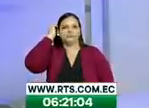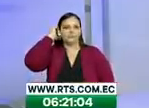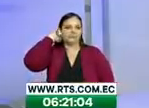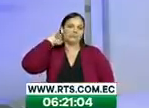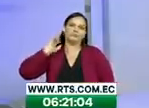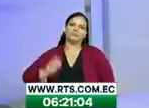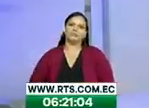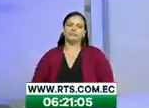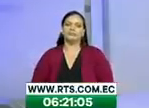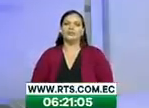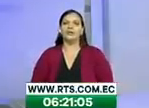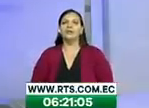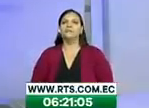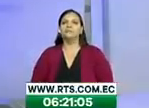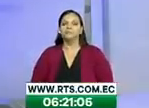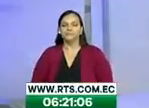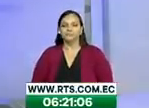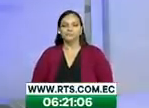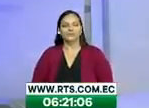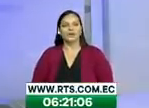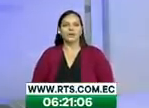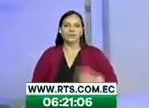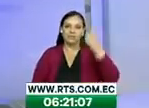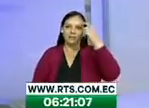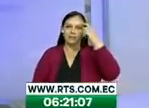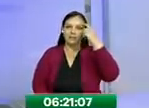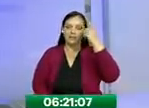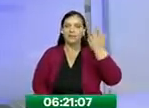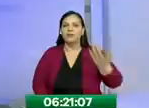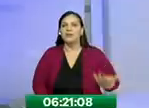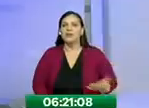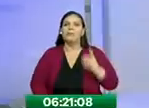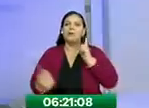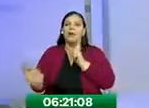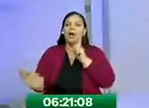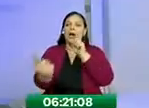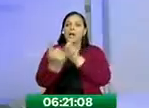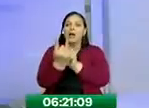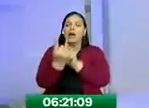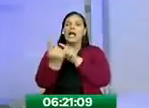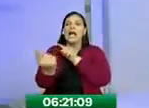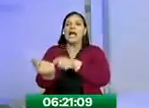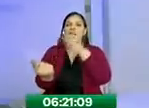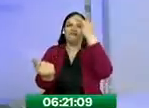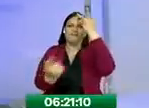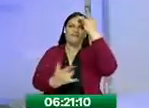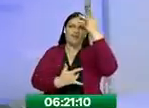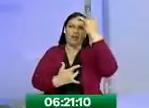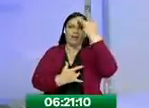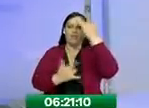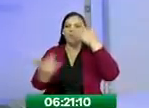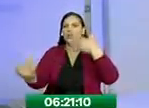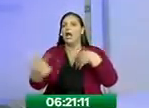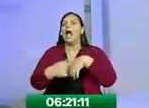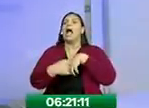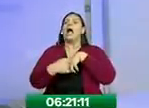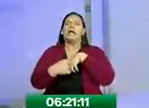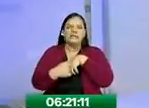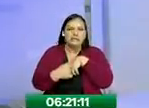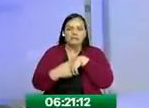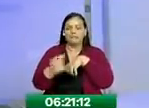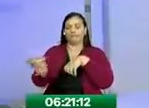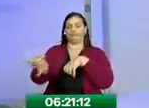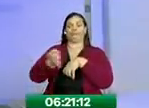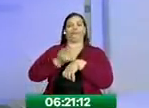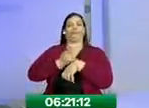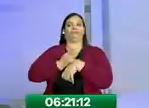superficie. O hay la transmisión por contacto, ¿no? Ya sea por la mano, por la boca, por la nariz, la mucosa y